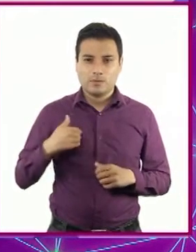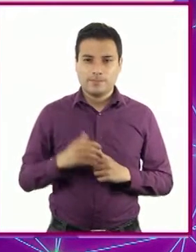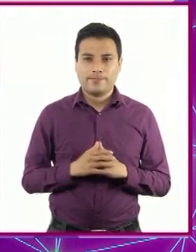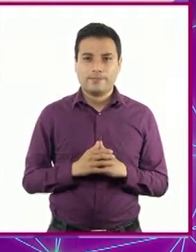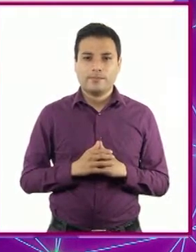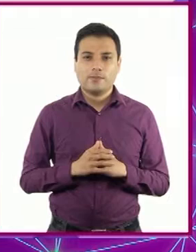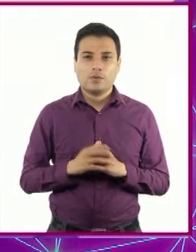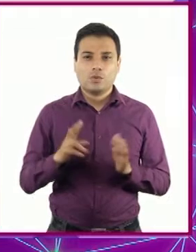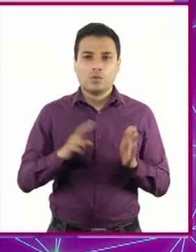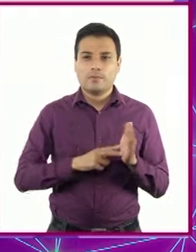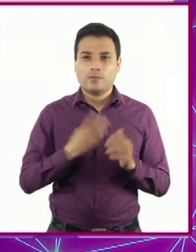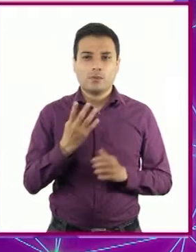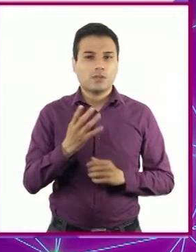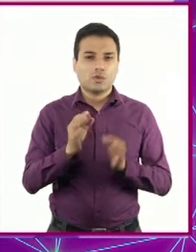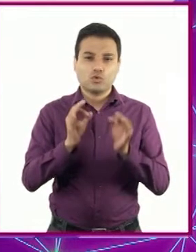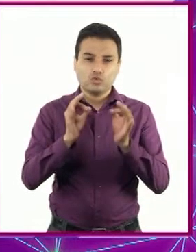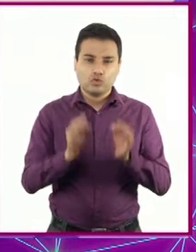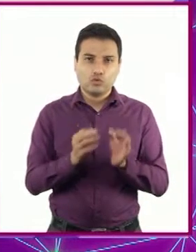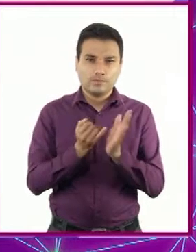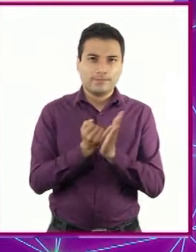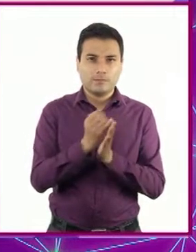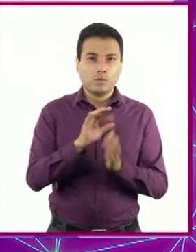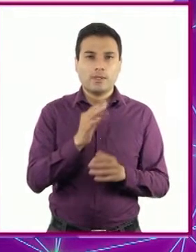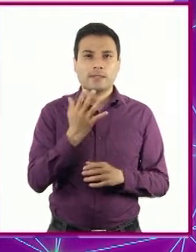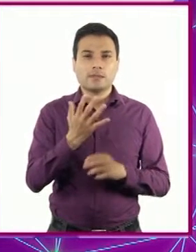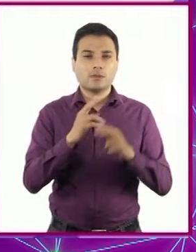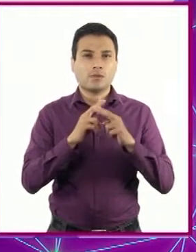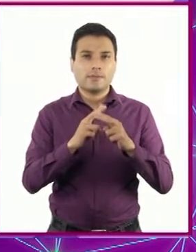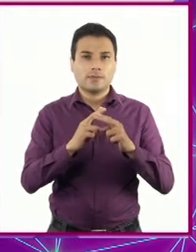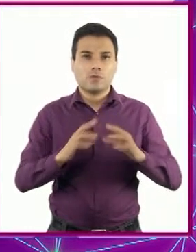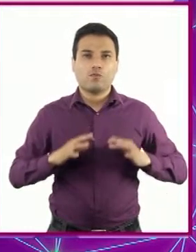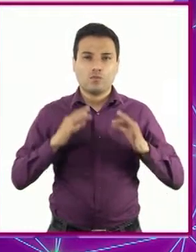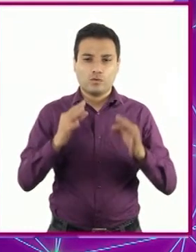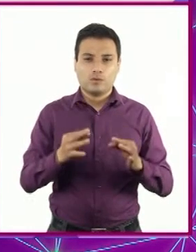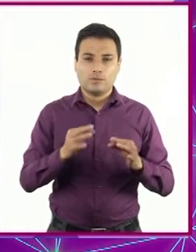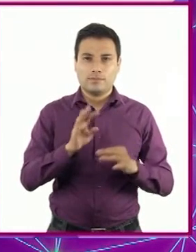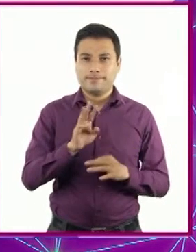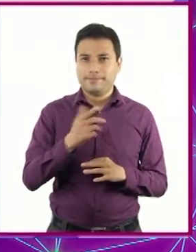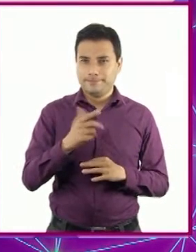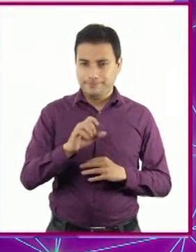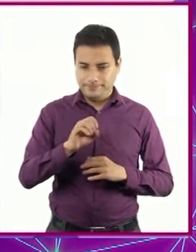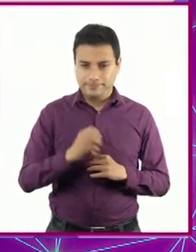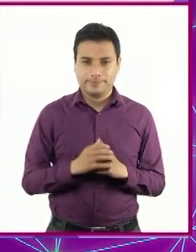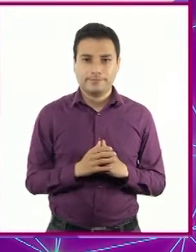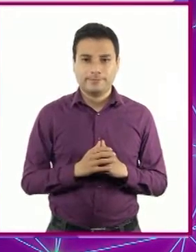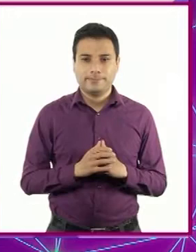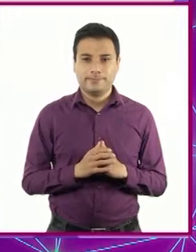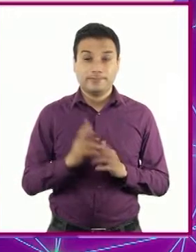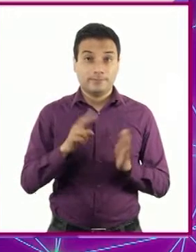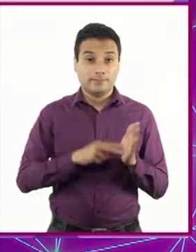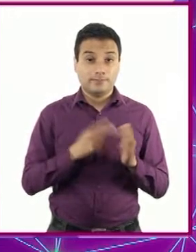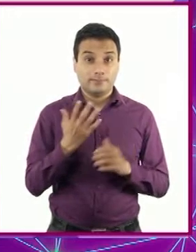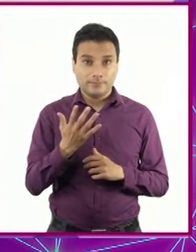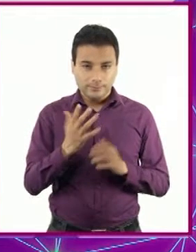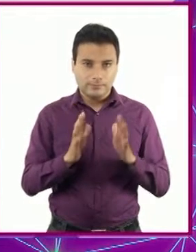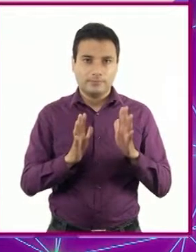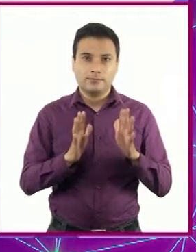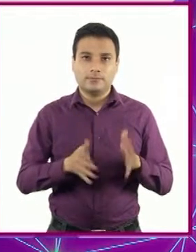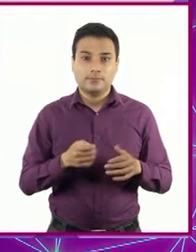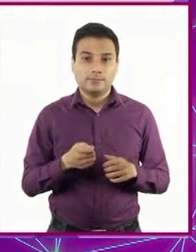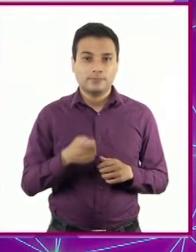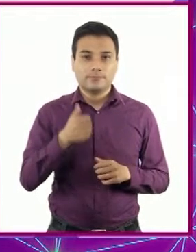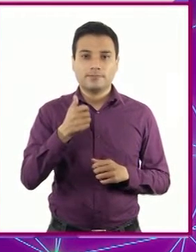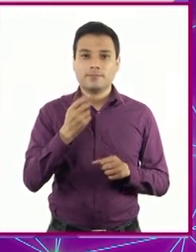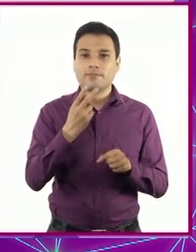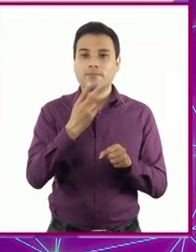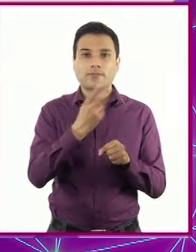2004 para celebrar el 45 aniversario de la fundación de la WHO, pero fue en 2005 cuando se